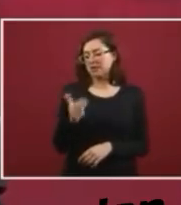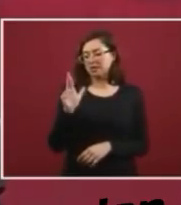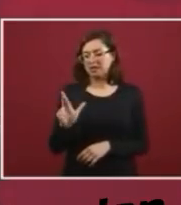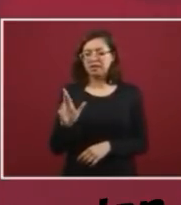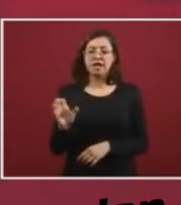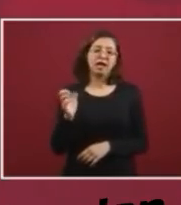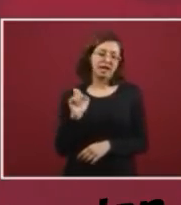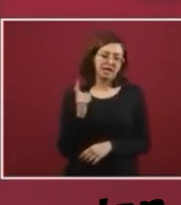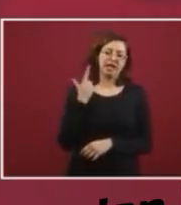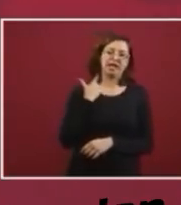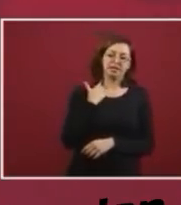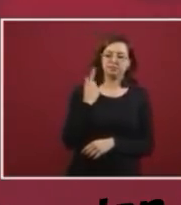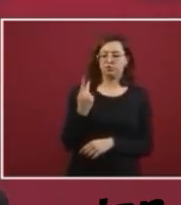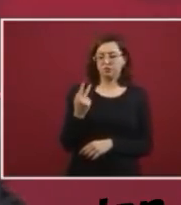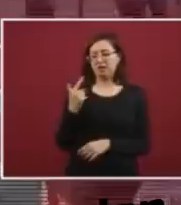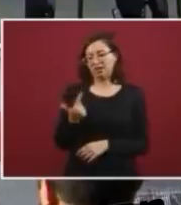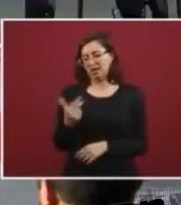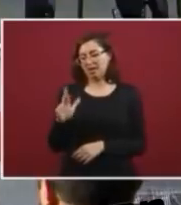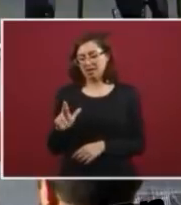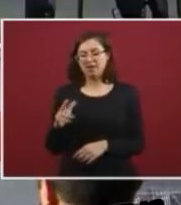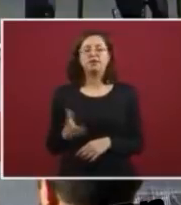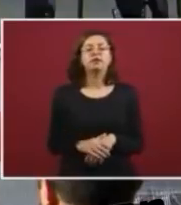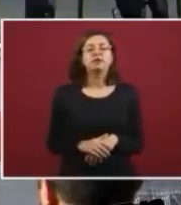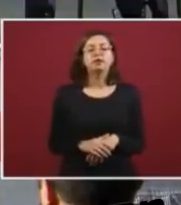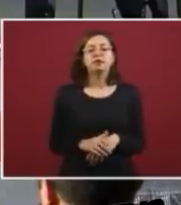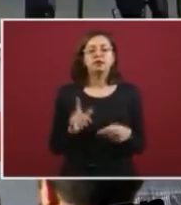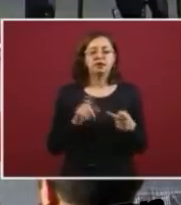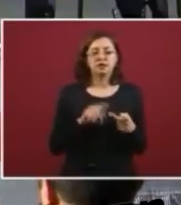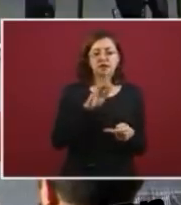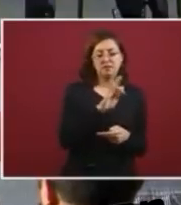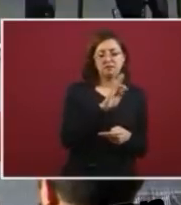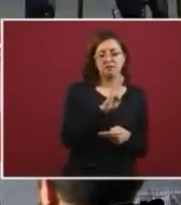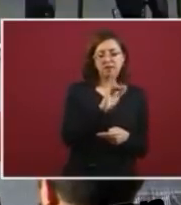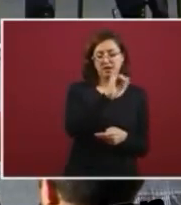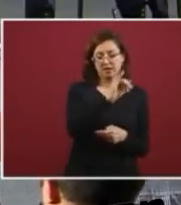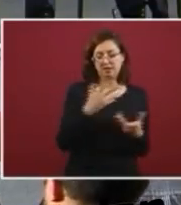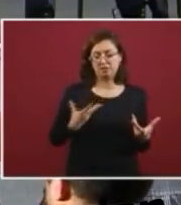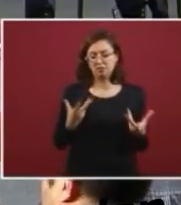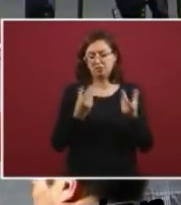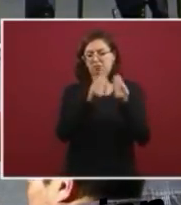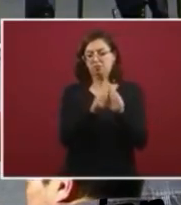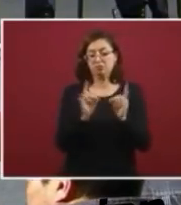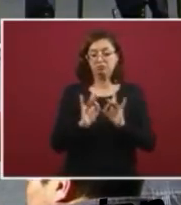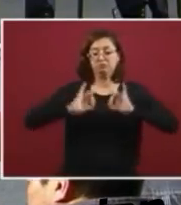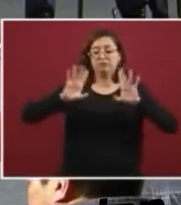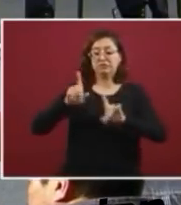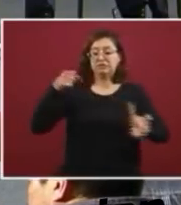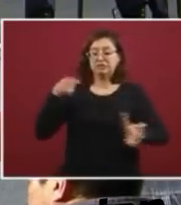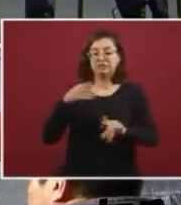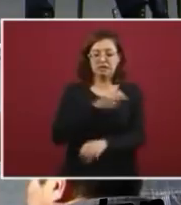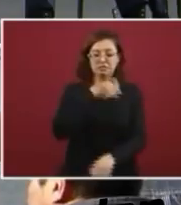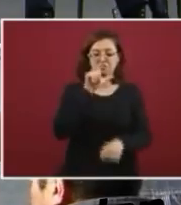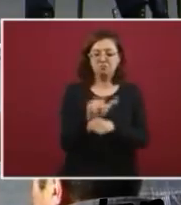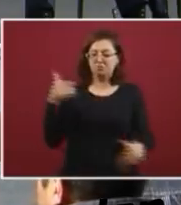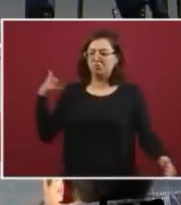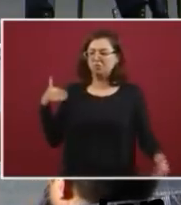República, antes Procuraduría General de la República, y el FBI para casos específicos, mismo que ha tenido aplicaciones a lo largo de estos